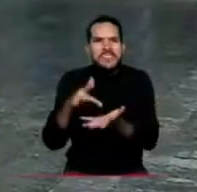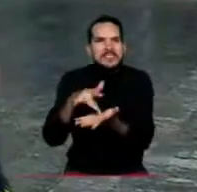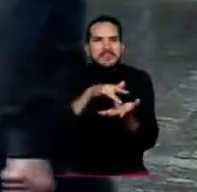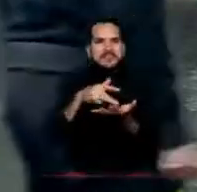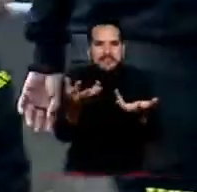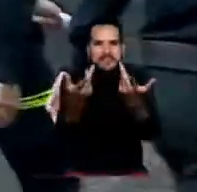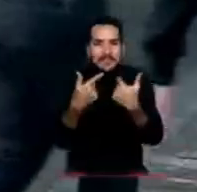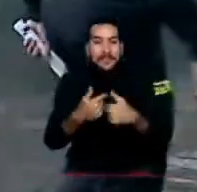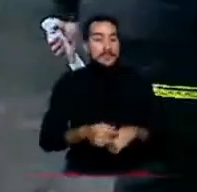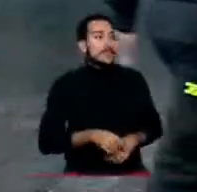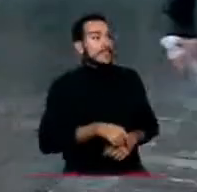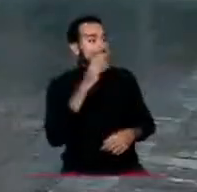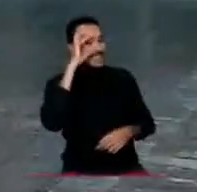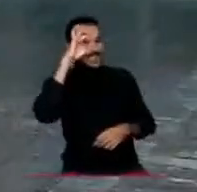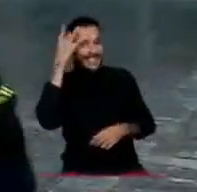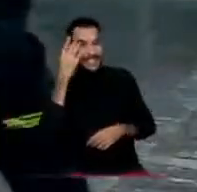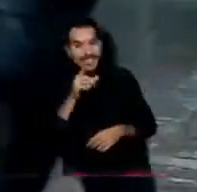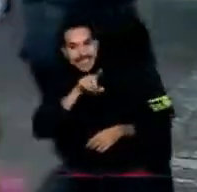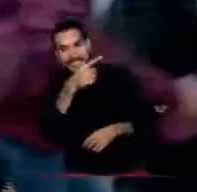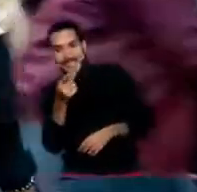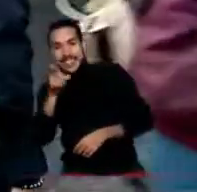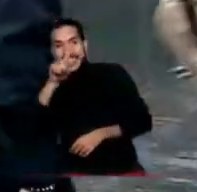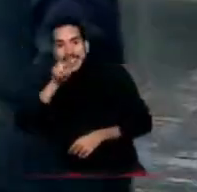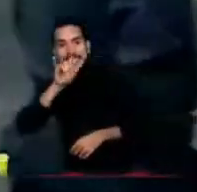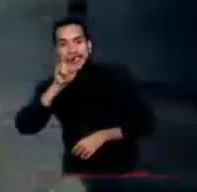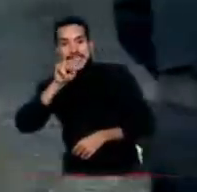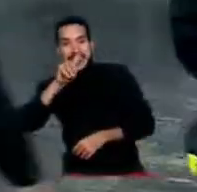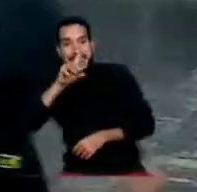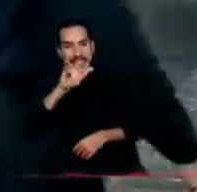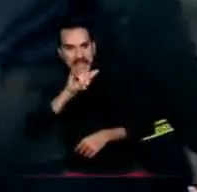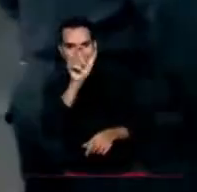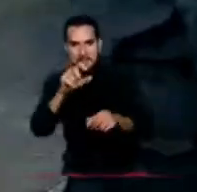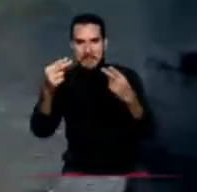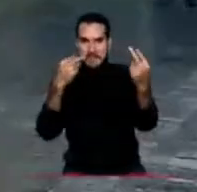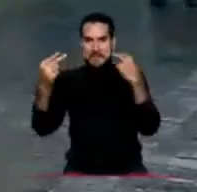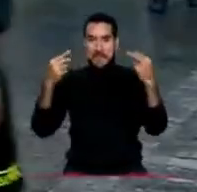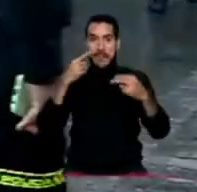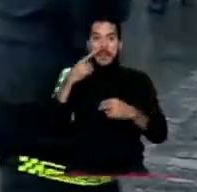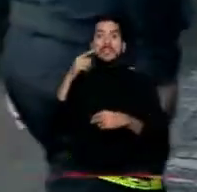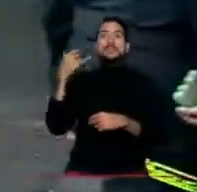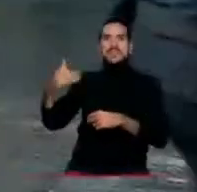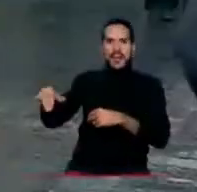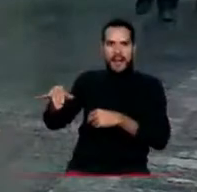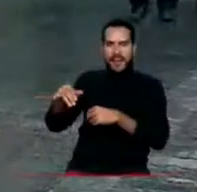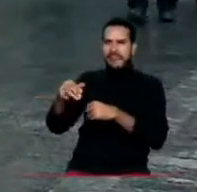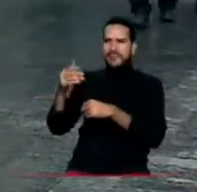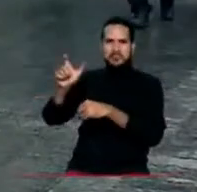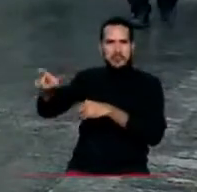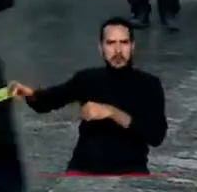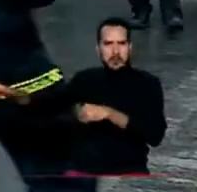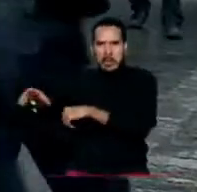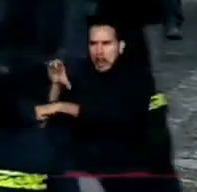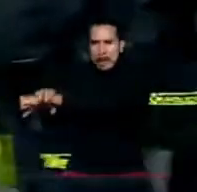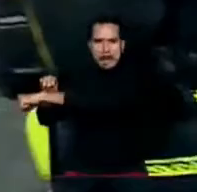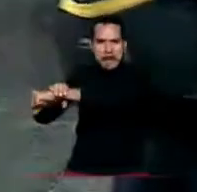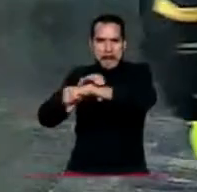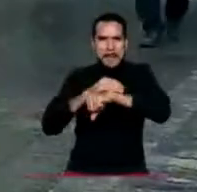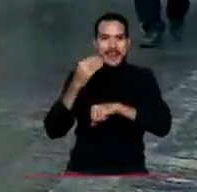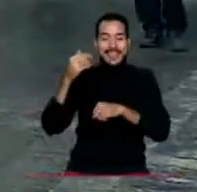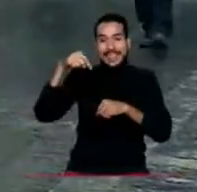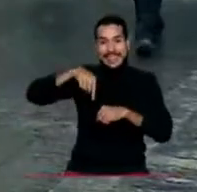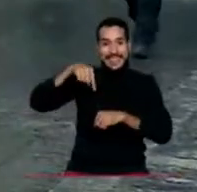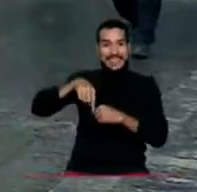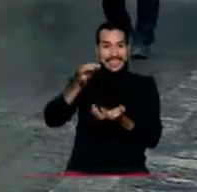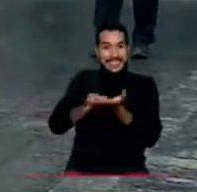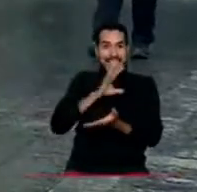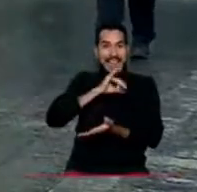Gigi, Cindy, audiencia, más de 100 personas fueron capturadas y dos bandas criminales desarticuladas durante Semana Santa aquí en la capital del Valle del Cauca. En minutos tenemos